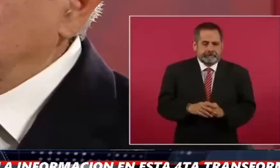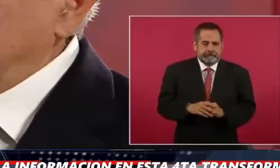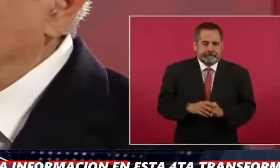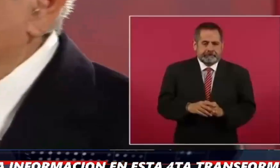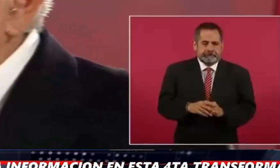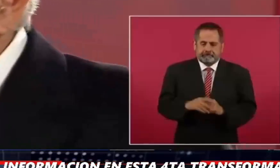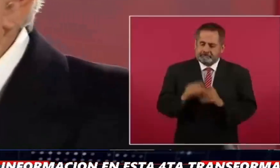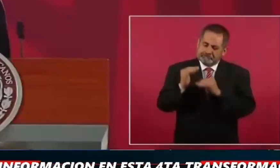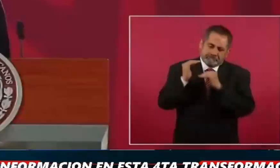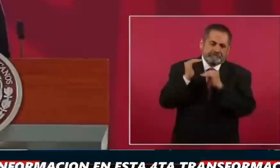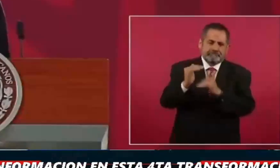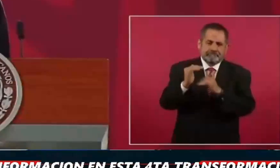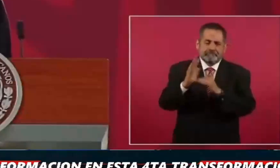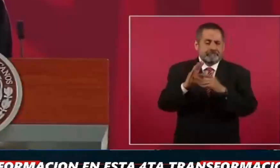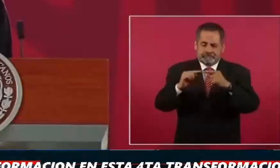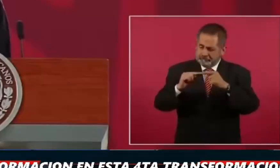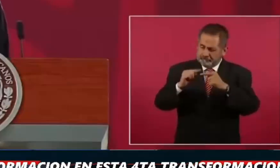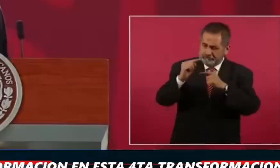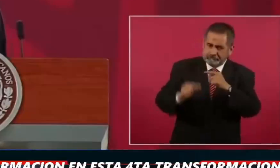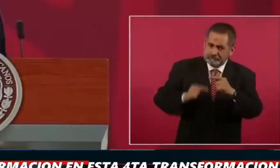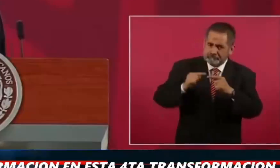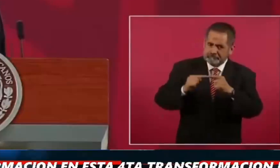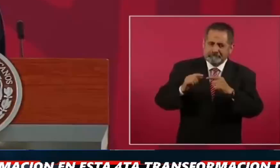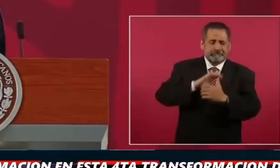se tiene un ciclo